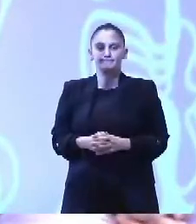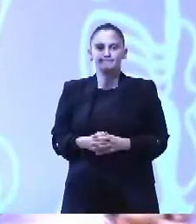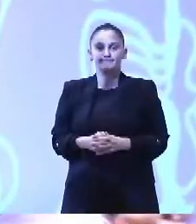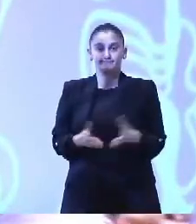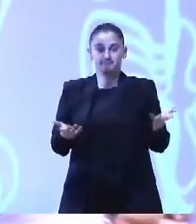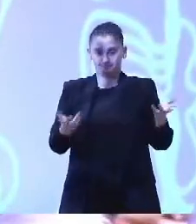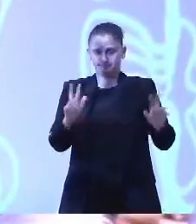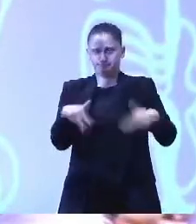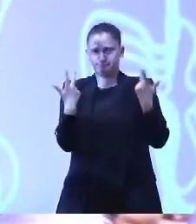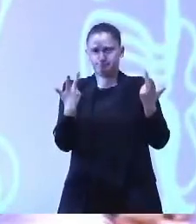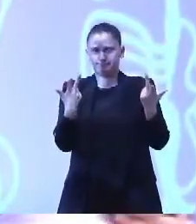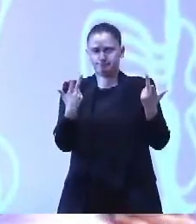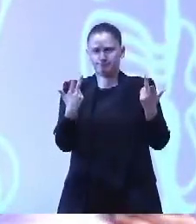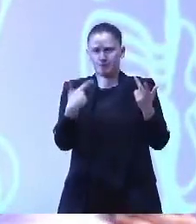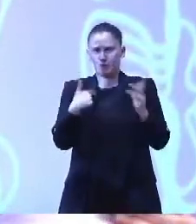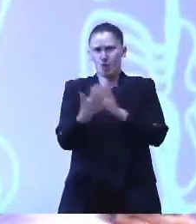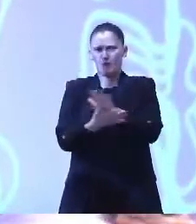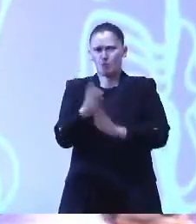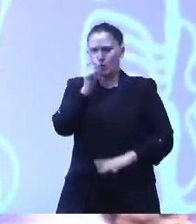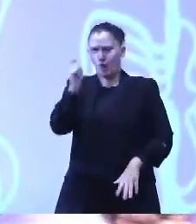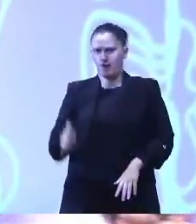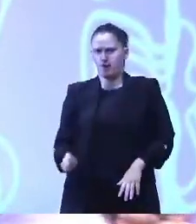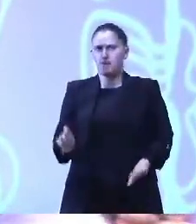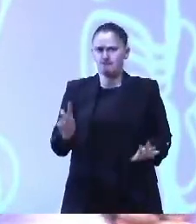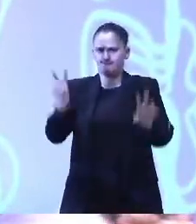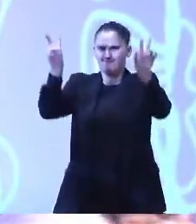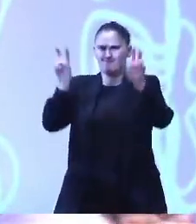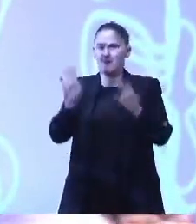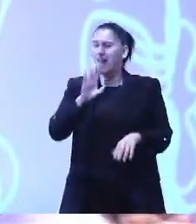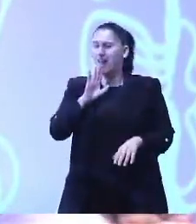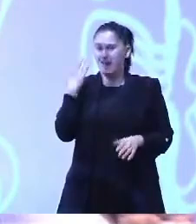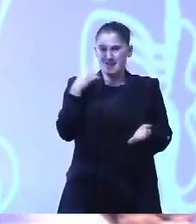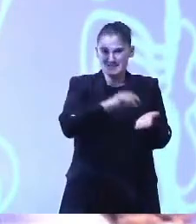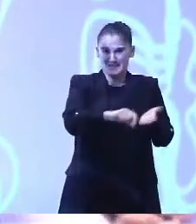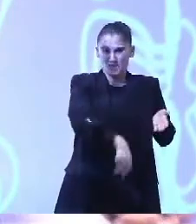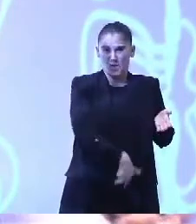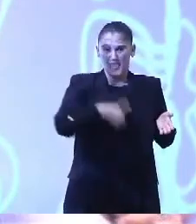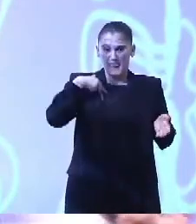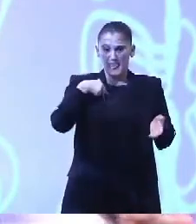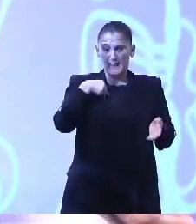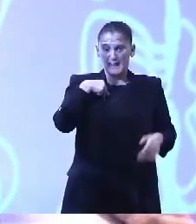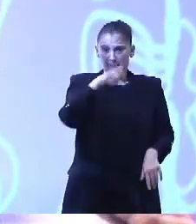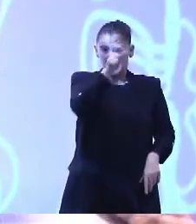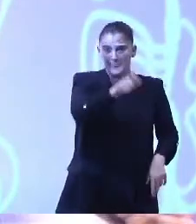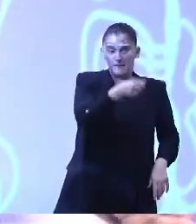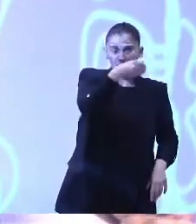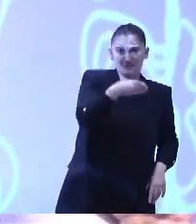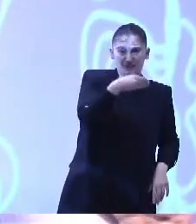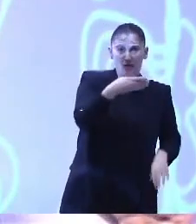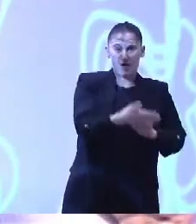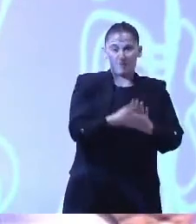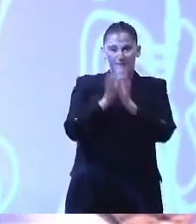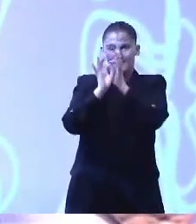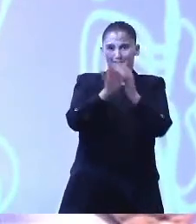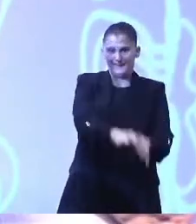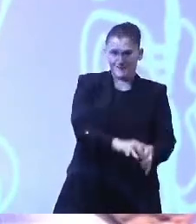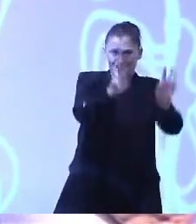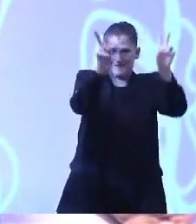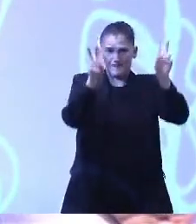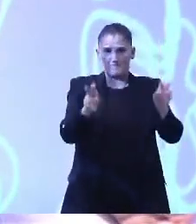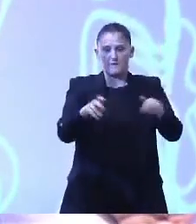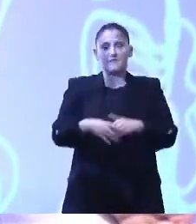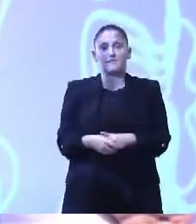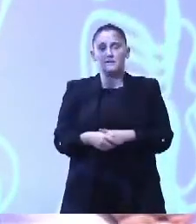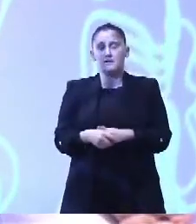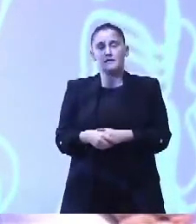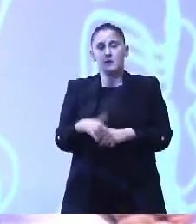Y dejadme que os hable de Ucrania. Antes el secretario general, José Ramón, ha hecho una referencia a ello.